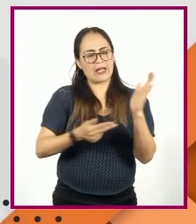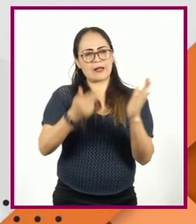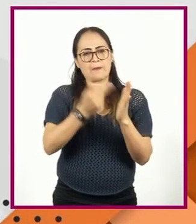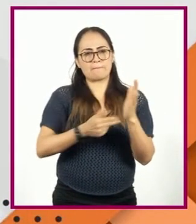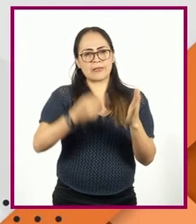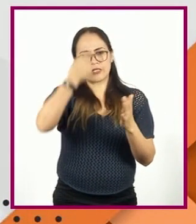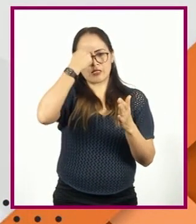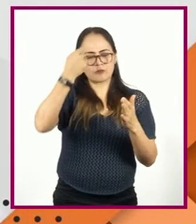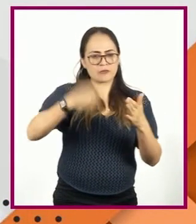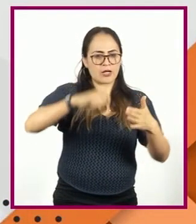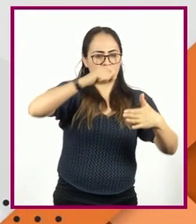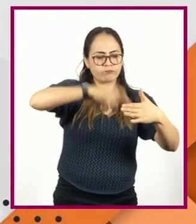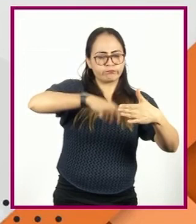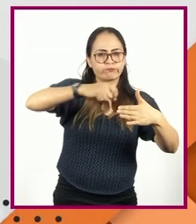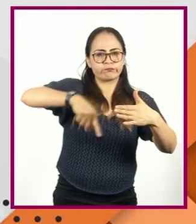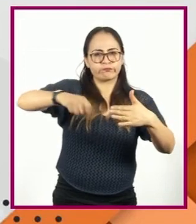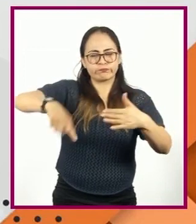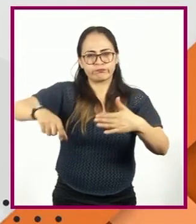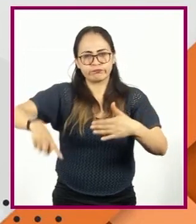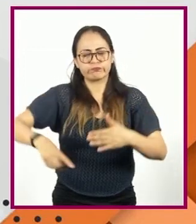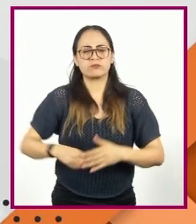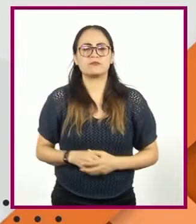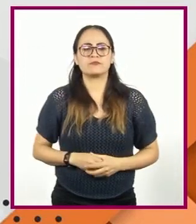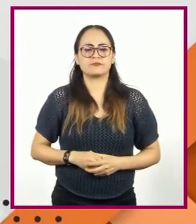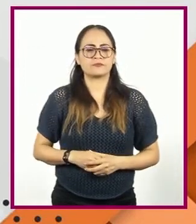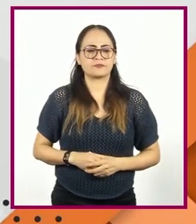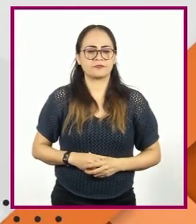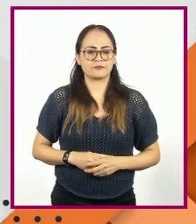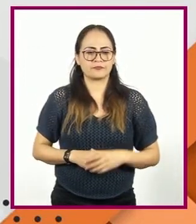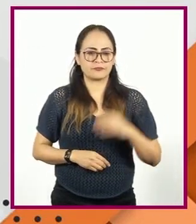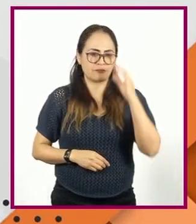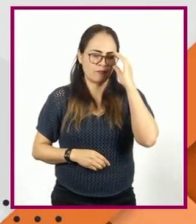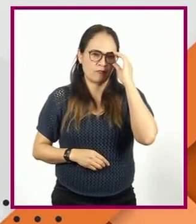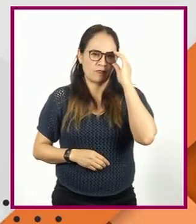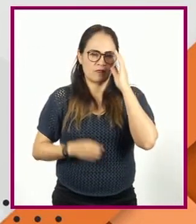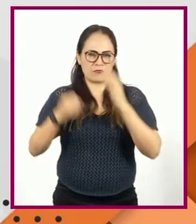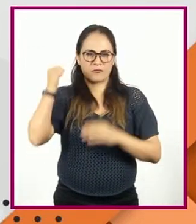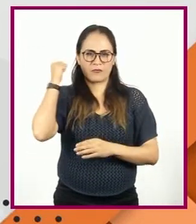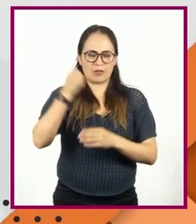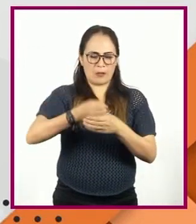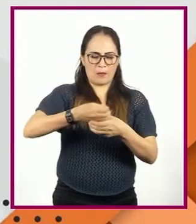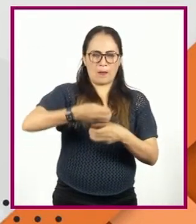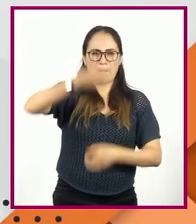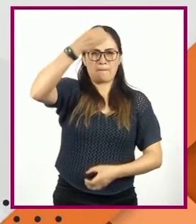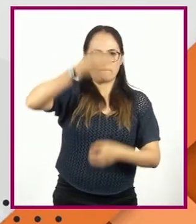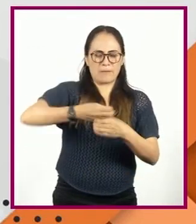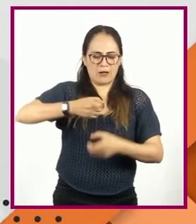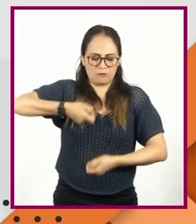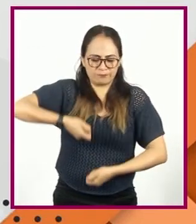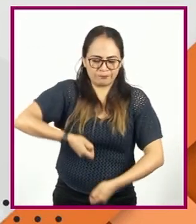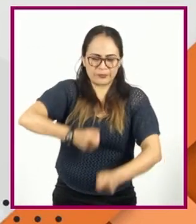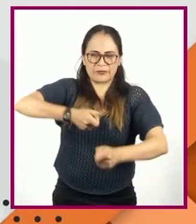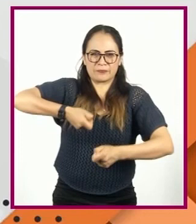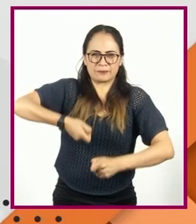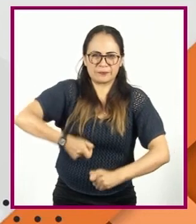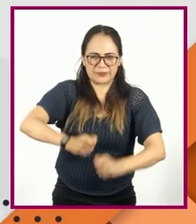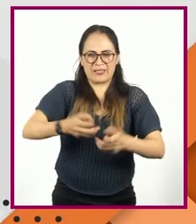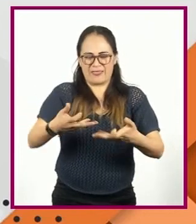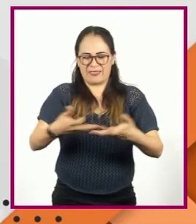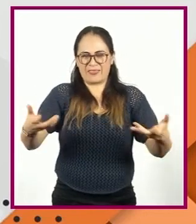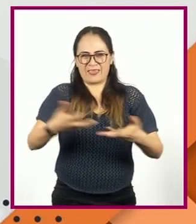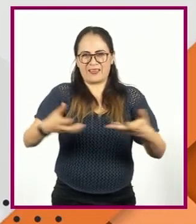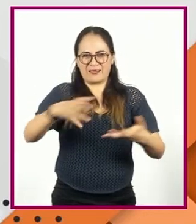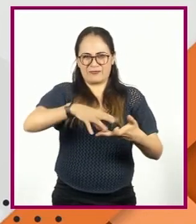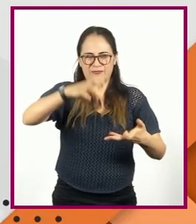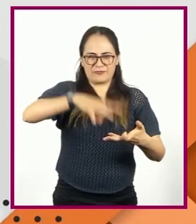cultivo que emplearon los mesoamericanos se encuentra el bastón o palo plantador de madera, llamado en